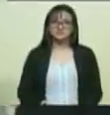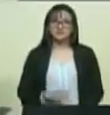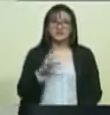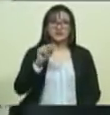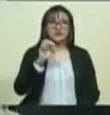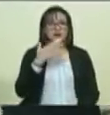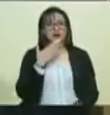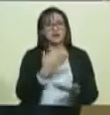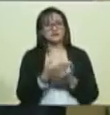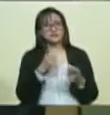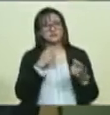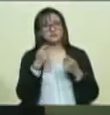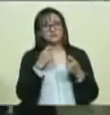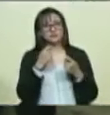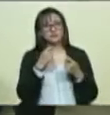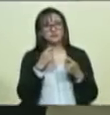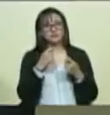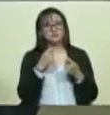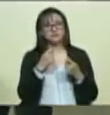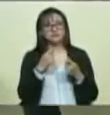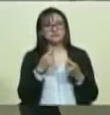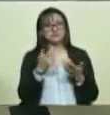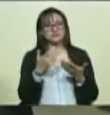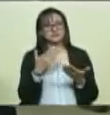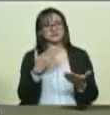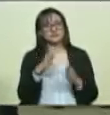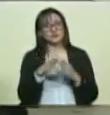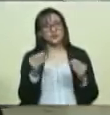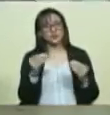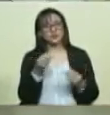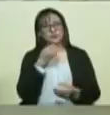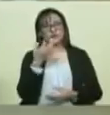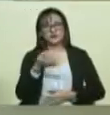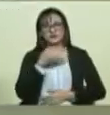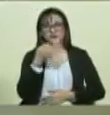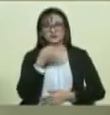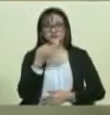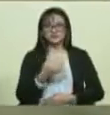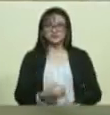agradece a los medios de comunicación la cobertura brindada. Tengan todas y todos buenas tardes.